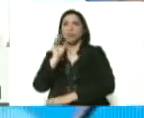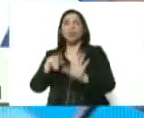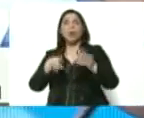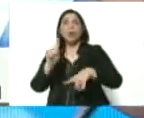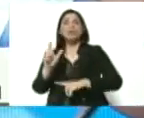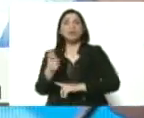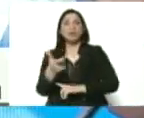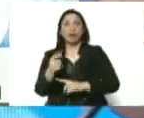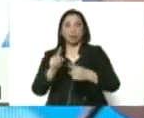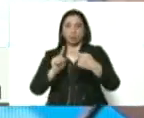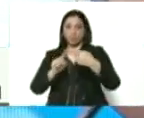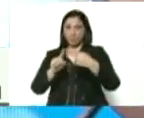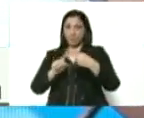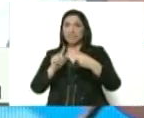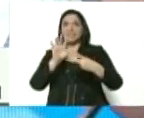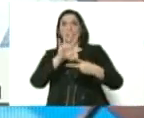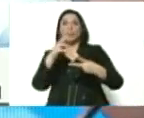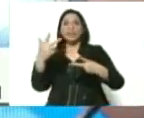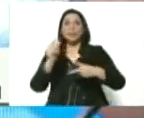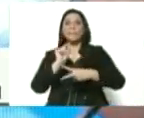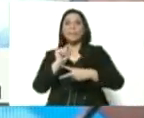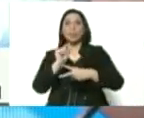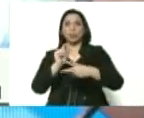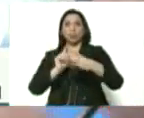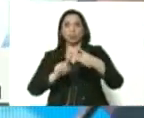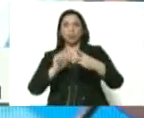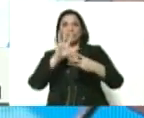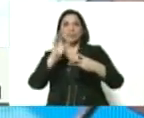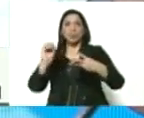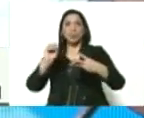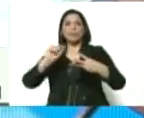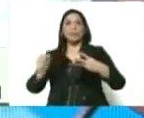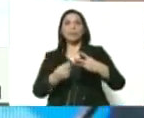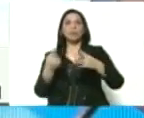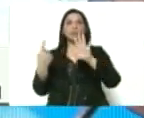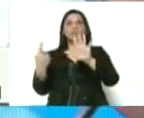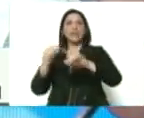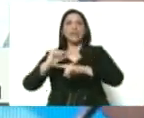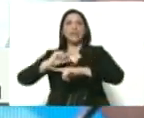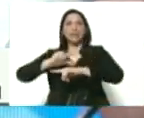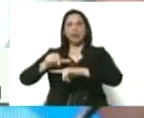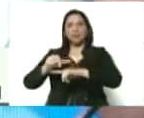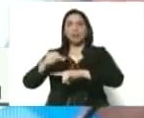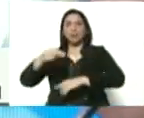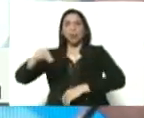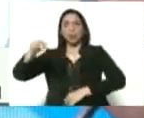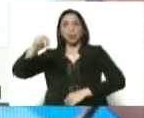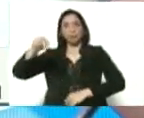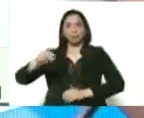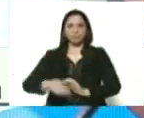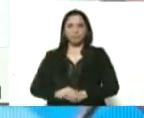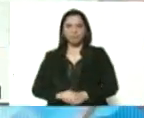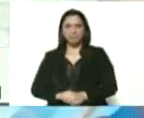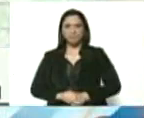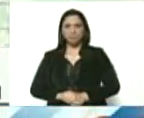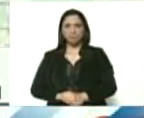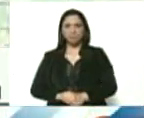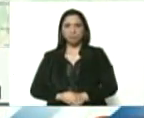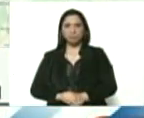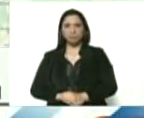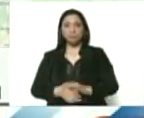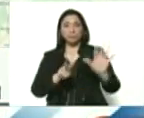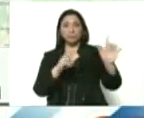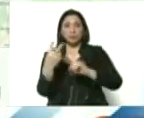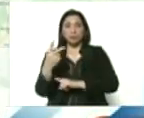grados, 53 minutos, 50.6 segundos norte, y